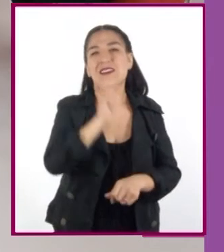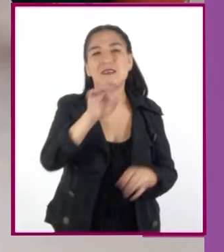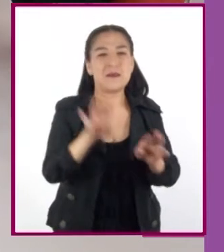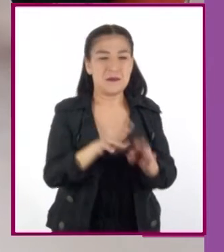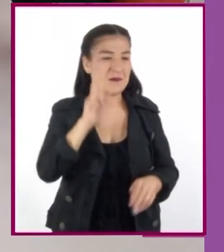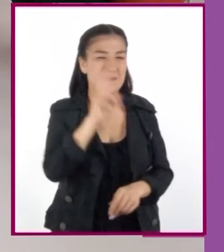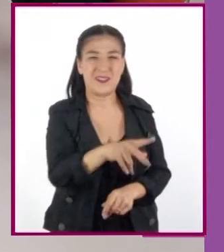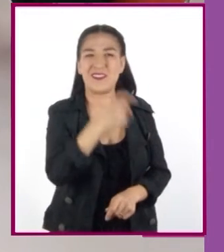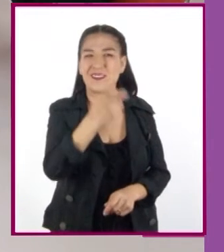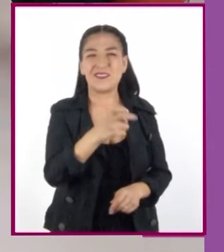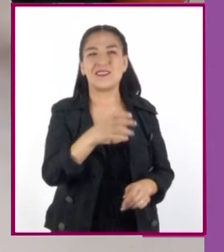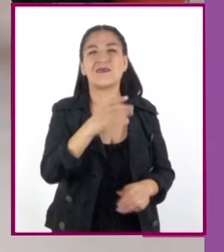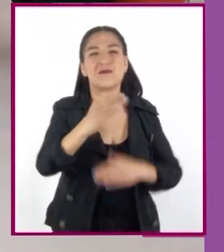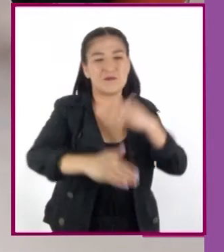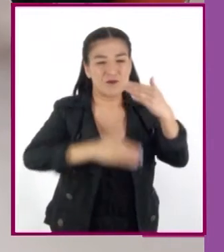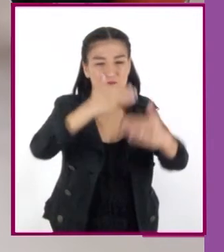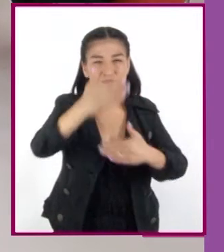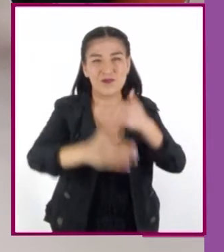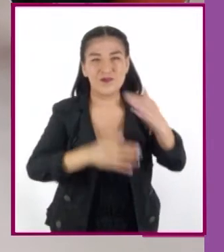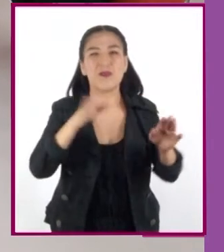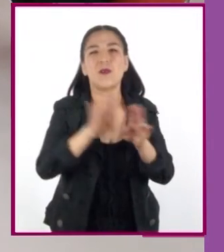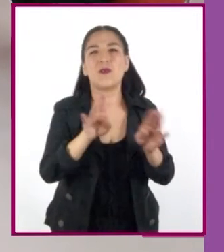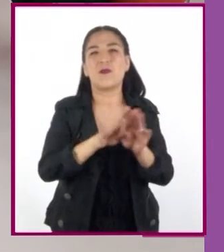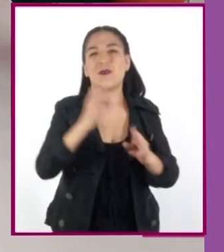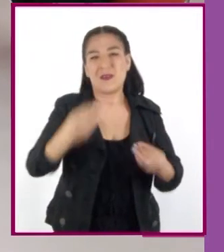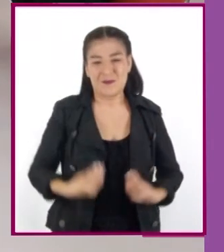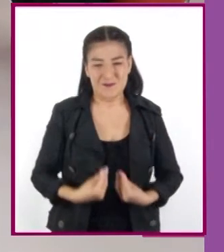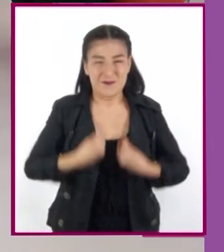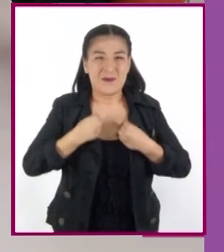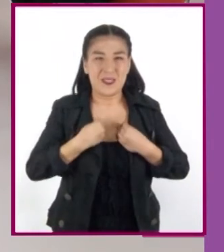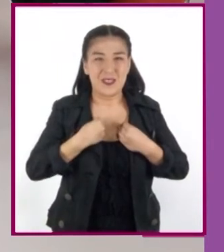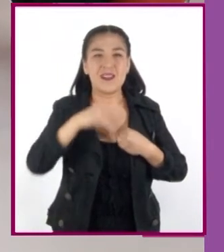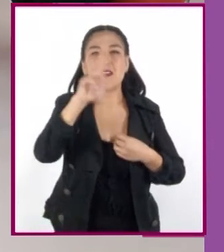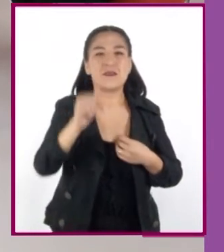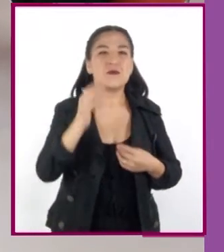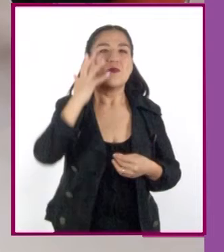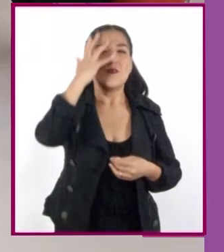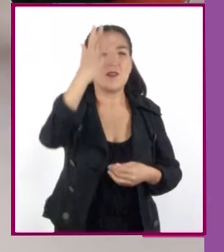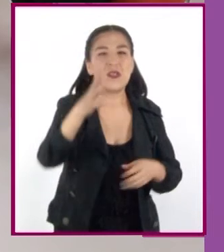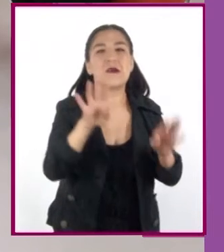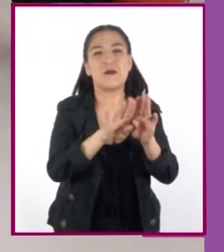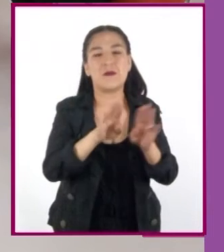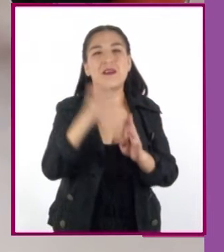evidencia la reproducción de esquemas o estereotipos que fomentan la